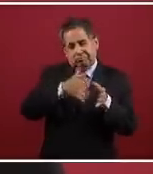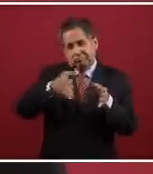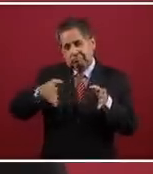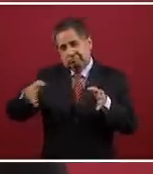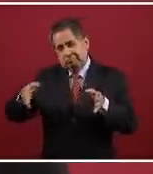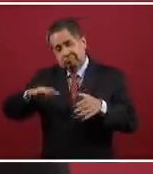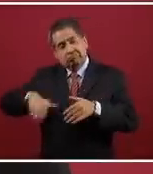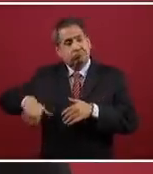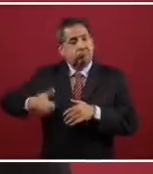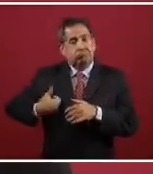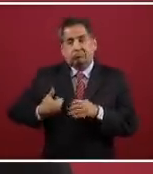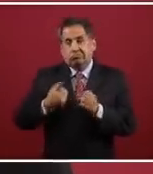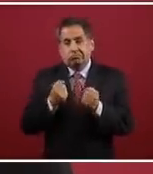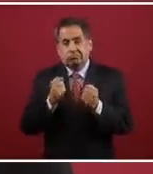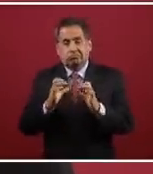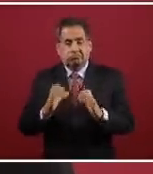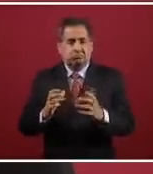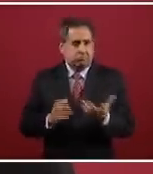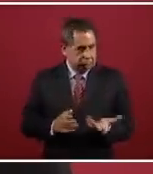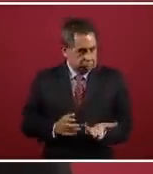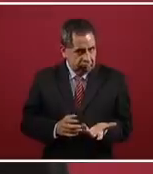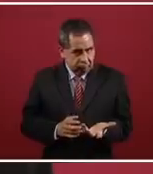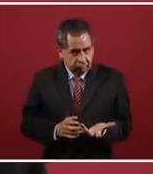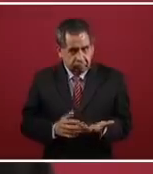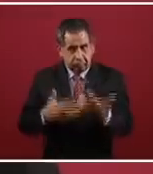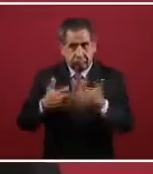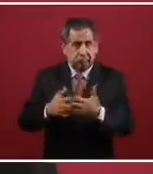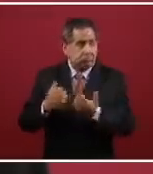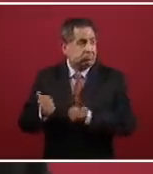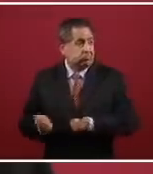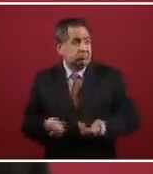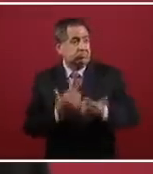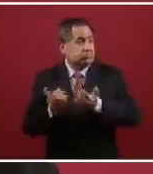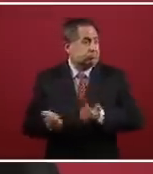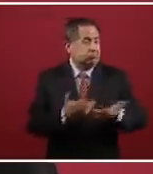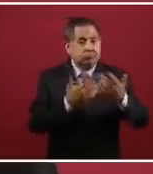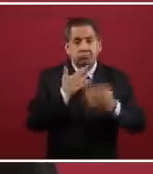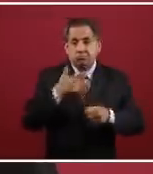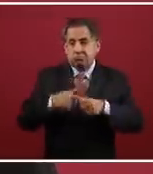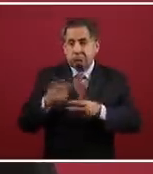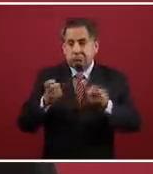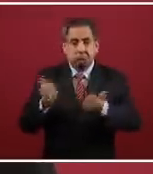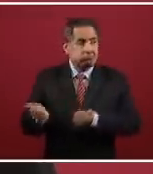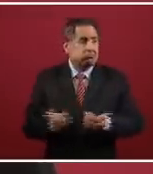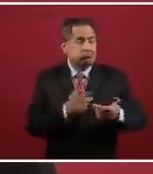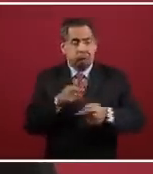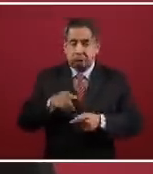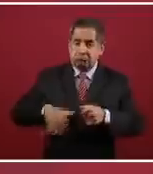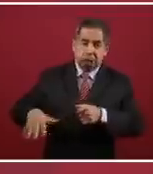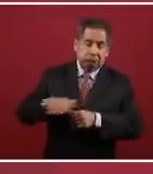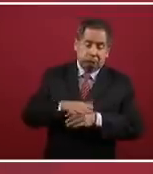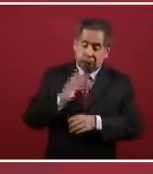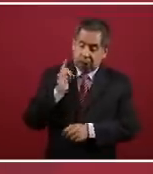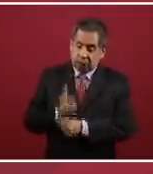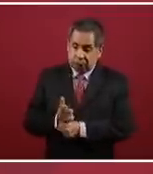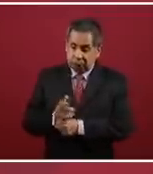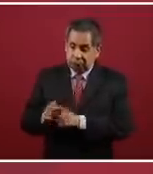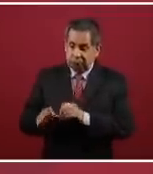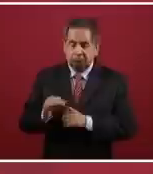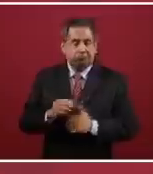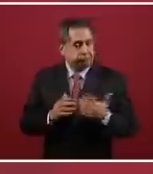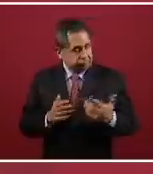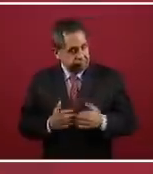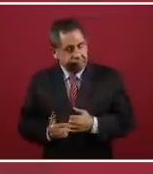gas, empresas que operaban toda esta región. Entonces,